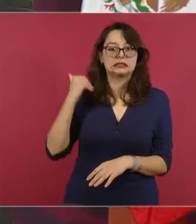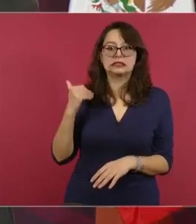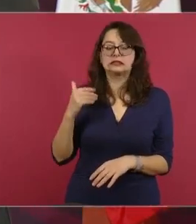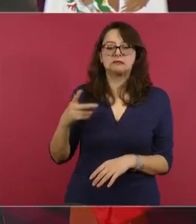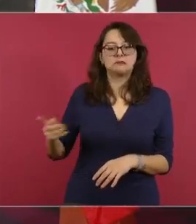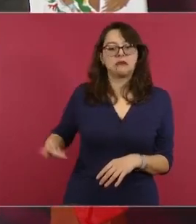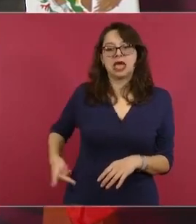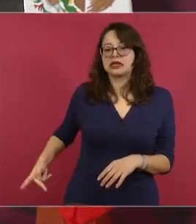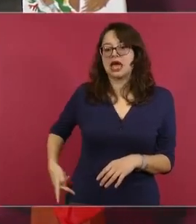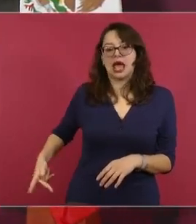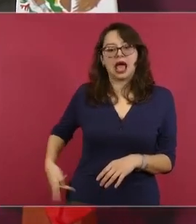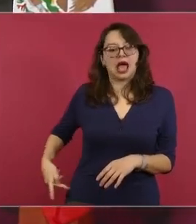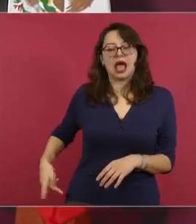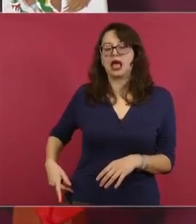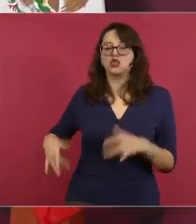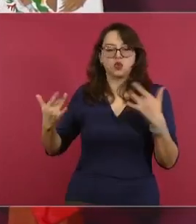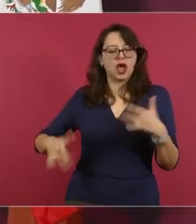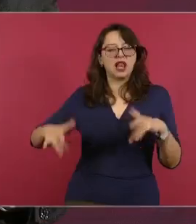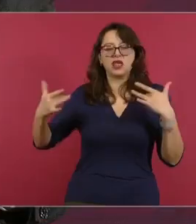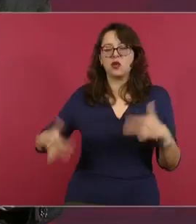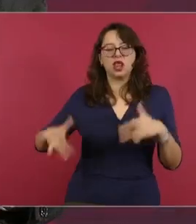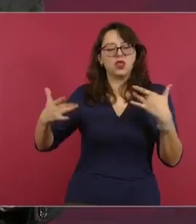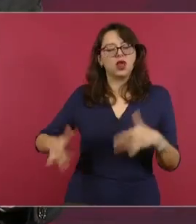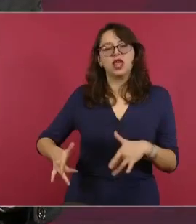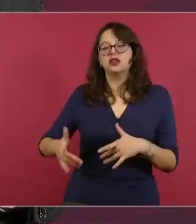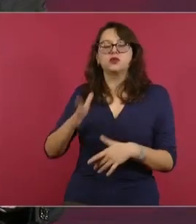carcañal y